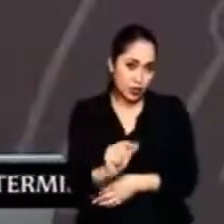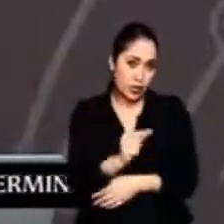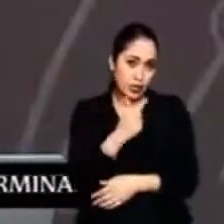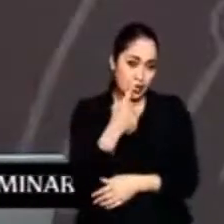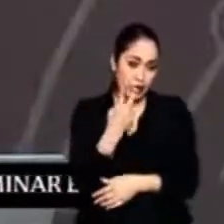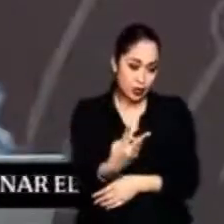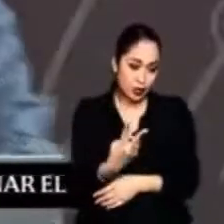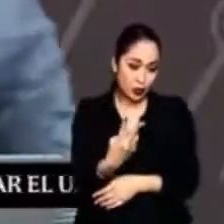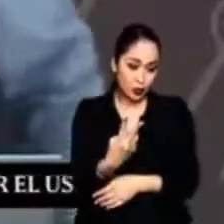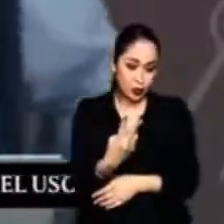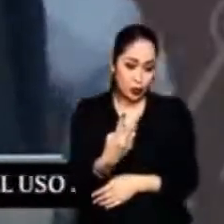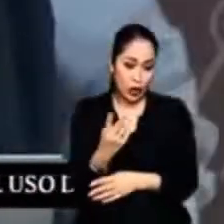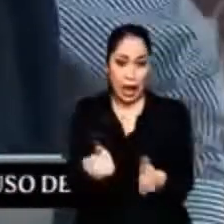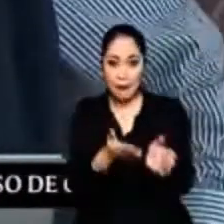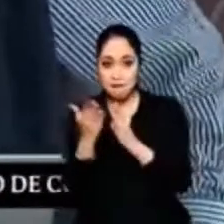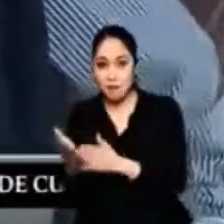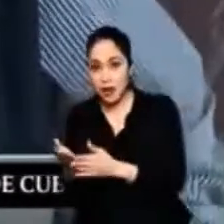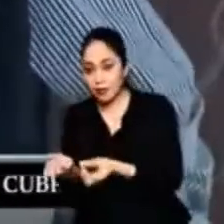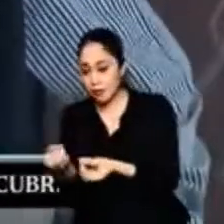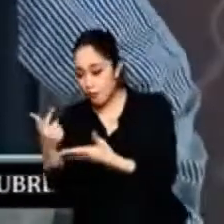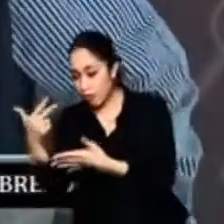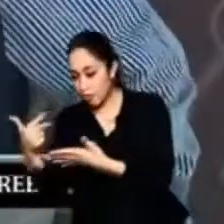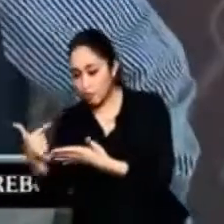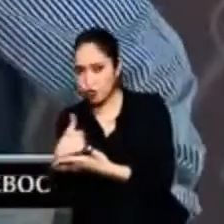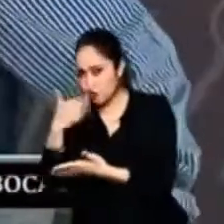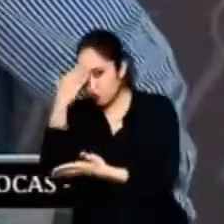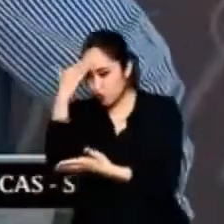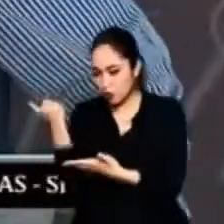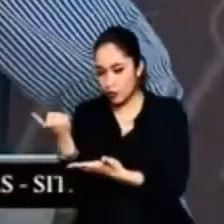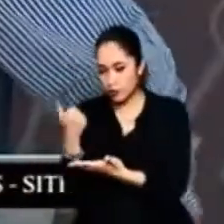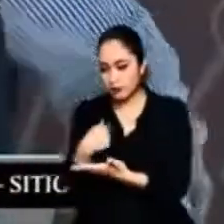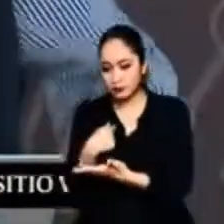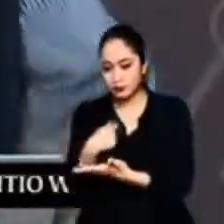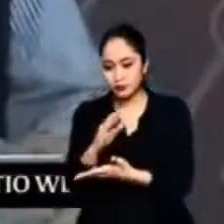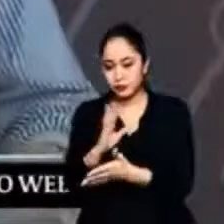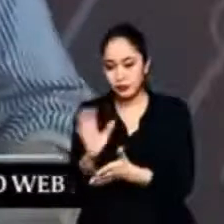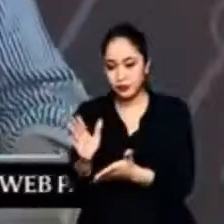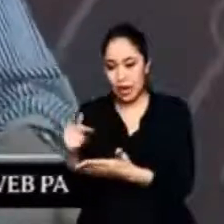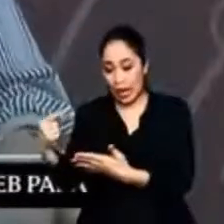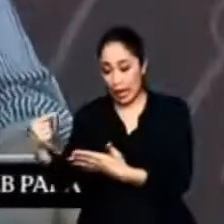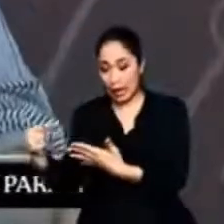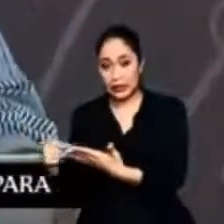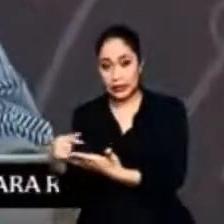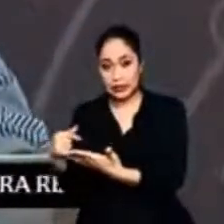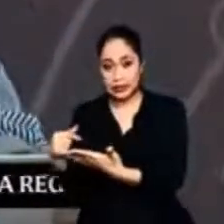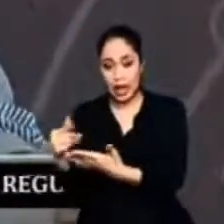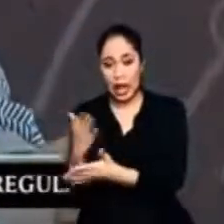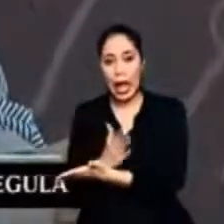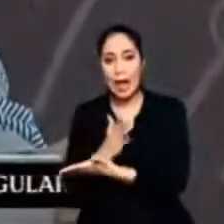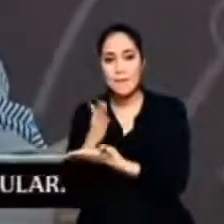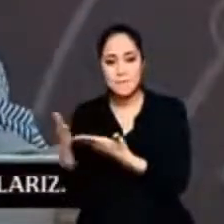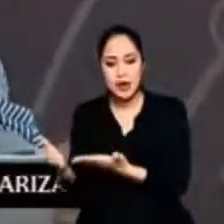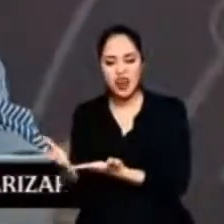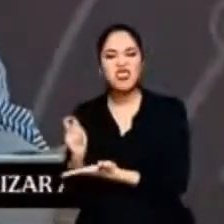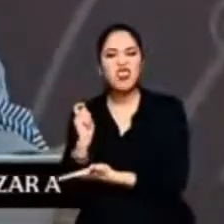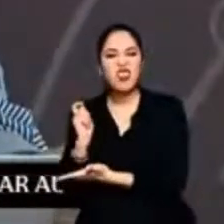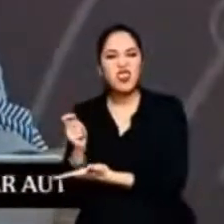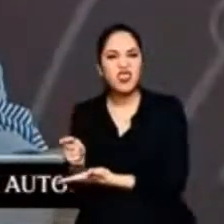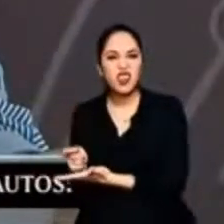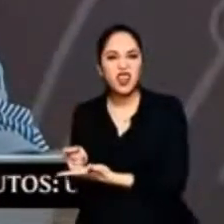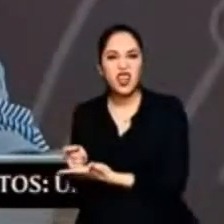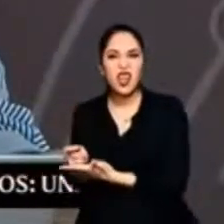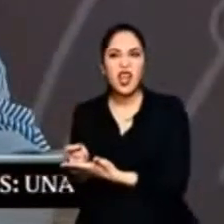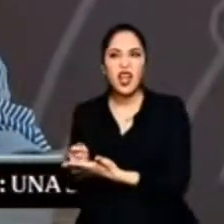no sabía de los accesorios porque le dije, los accesorios, ya me dijo el SAT, no sé, ¿qué son? Pues son moratorios.